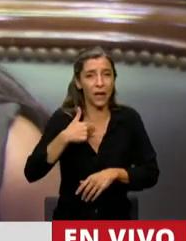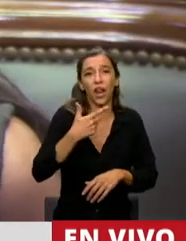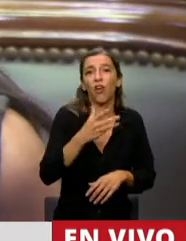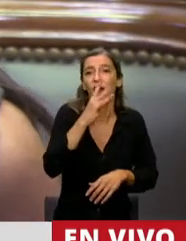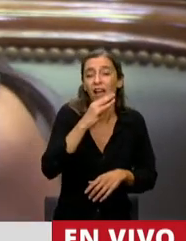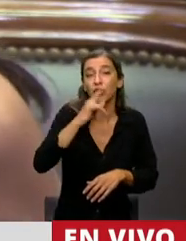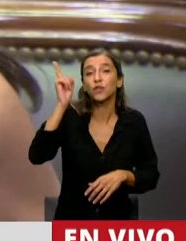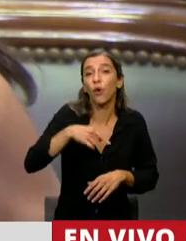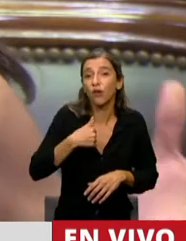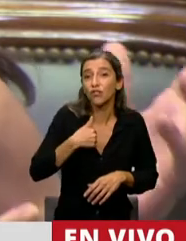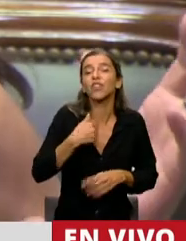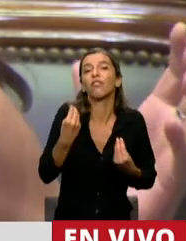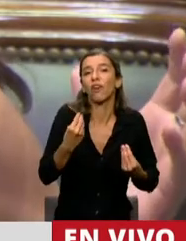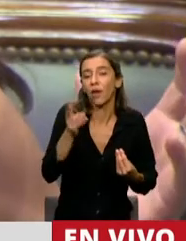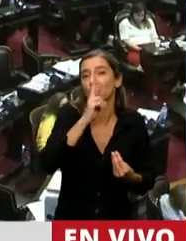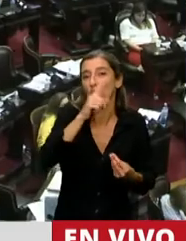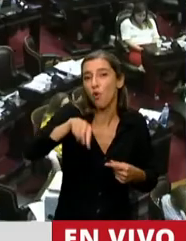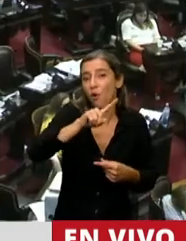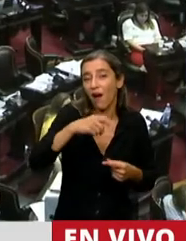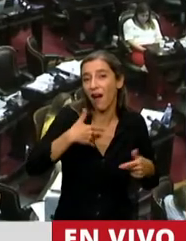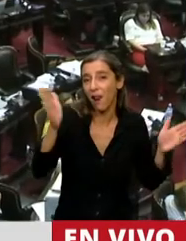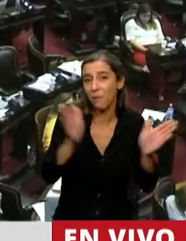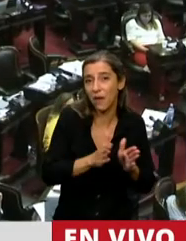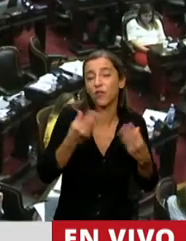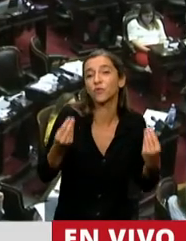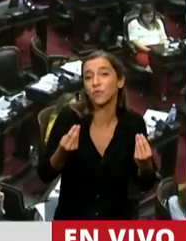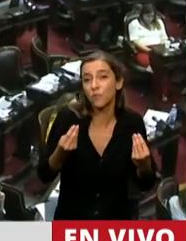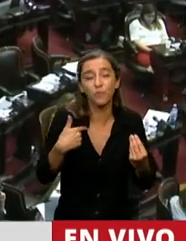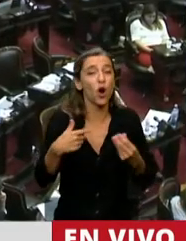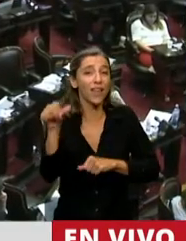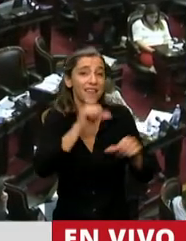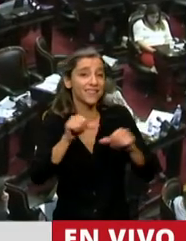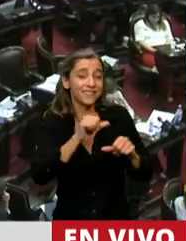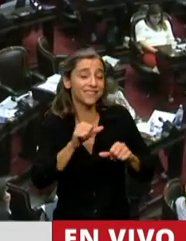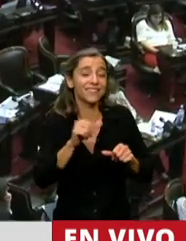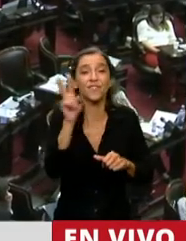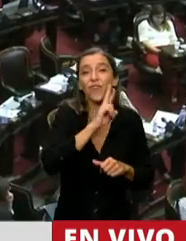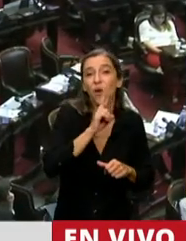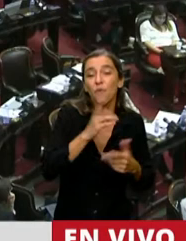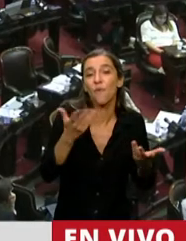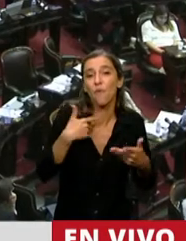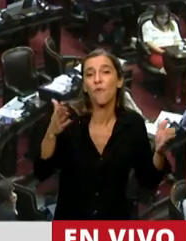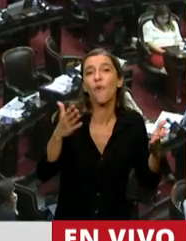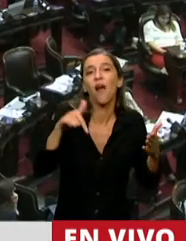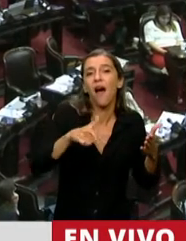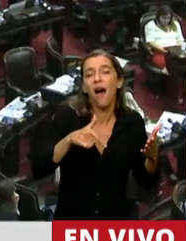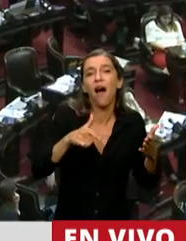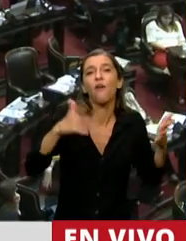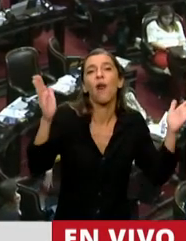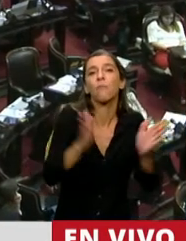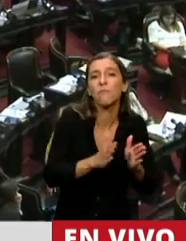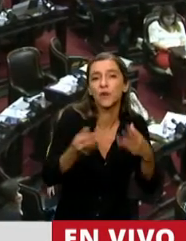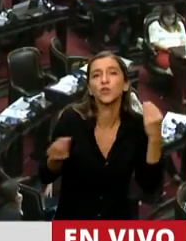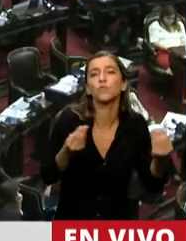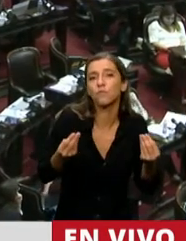productividad de las mujeres. La productividad de la ciencia aumenta, la productividad de las mujeres científicas baja. ¿Por qué? No es el encierro de la economía